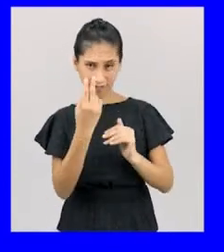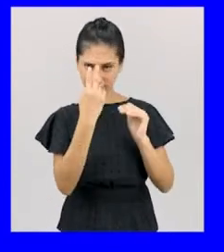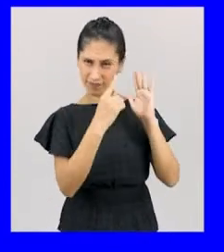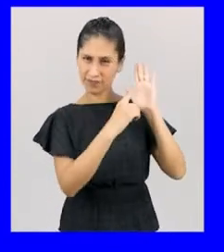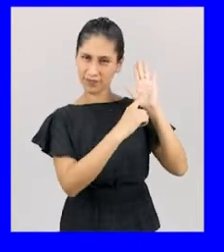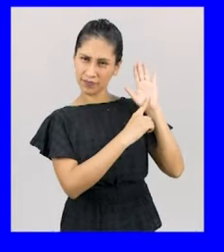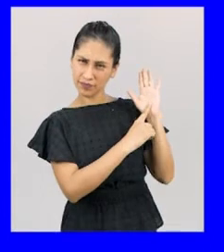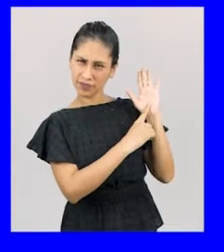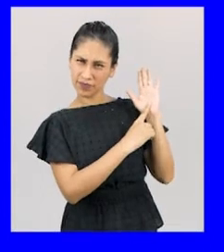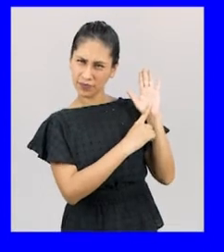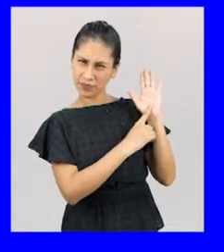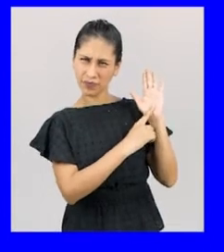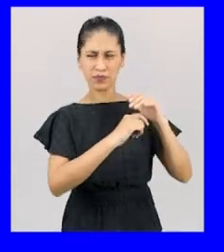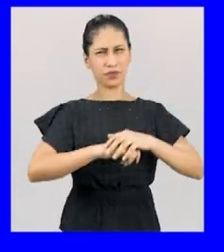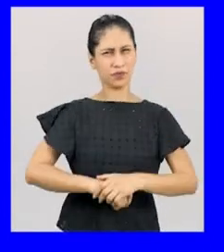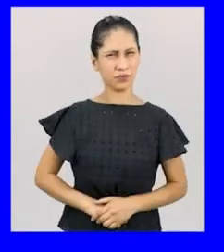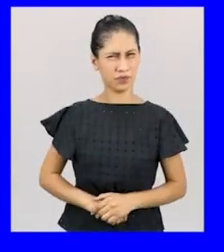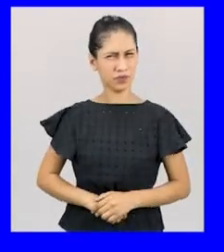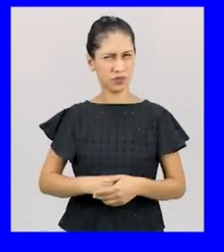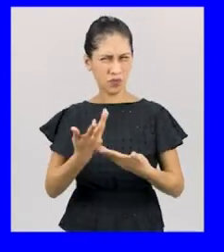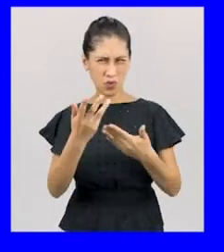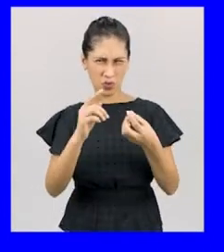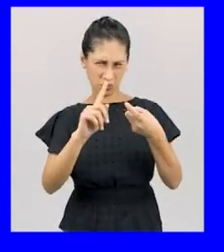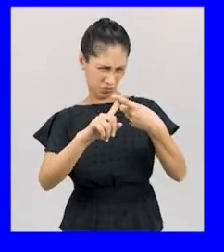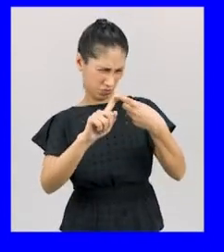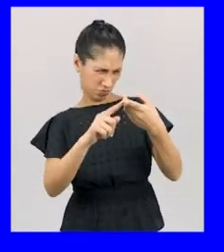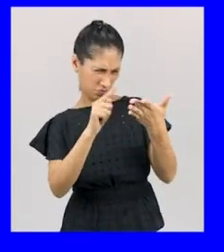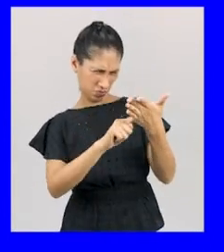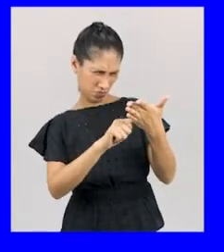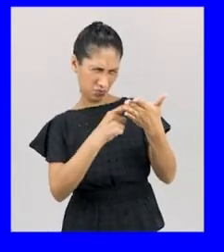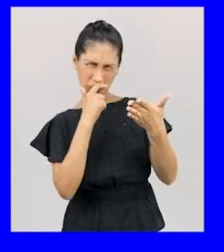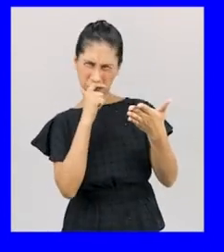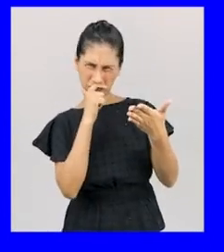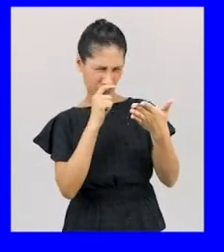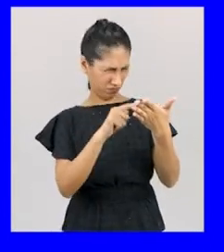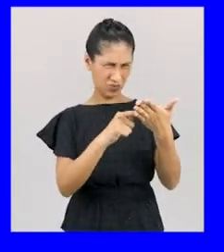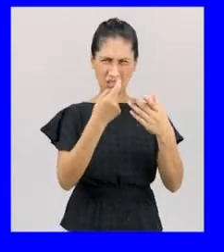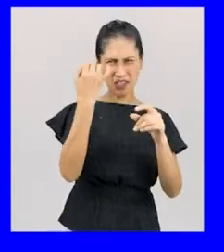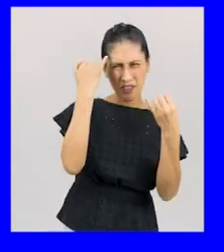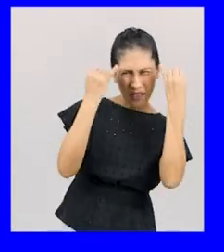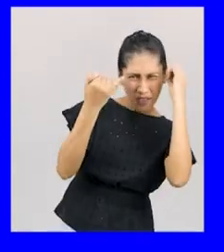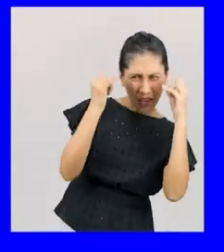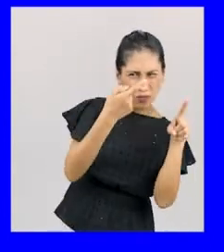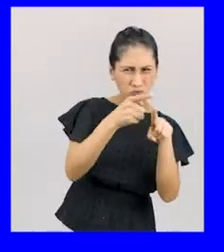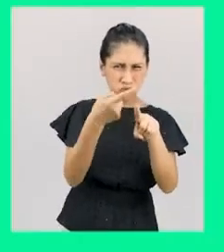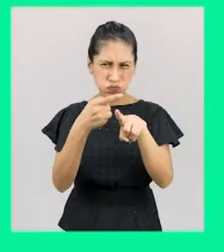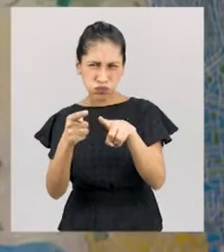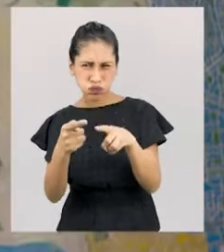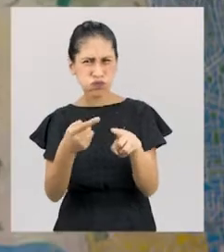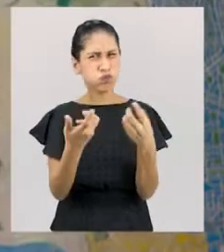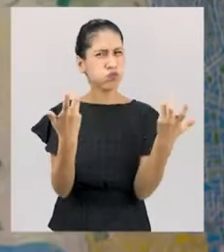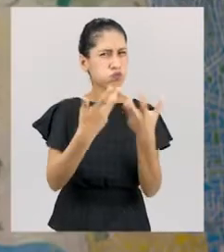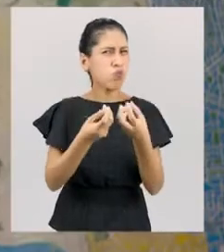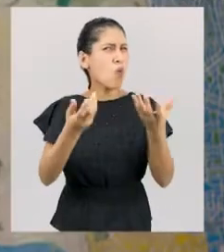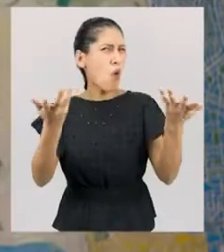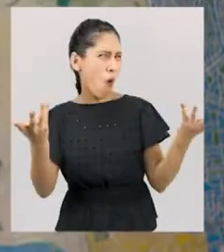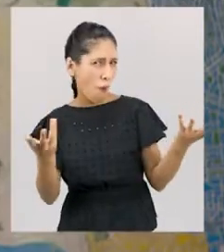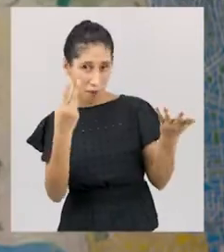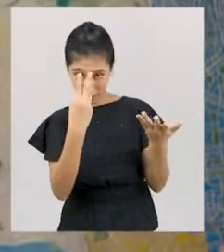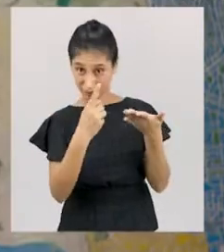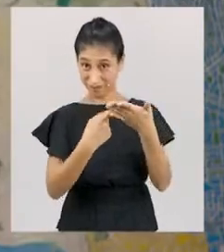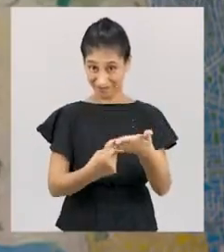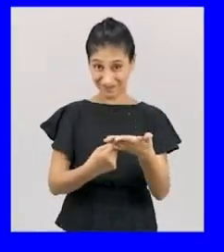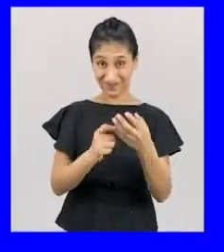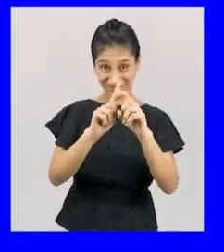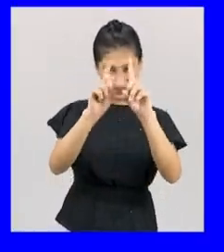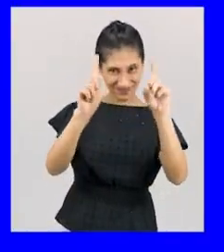posible relacionar con el tema tratado por el texto? ¿Qué relación o diferencias existen entre las ideas? Ahora leamos la pregunta